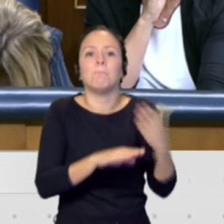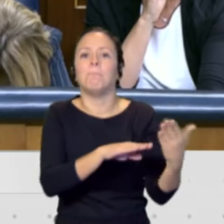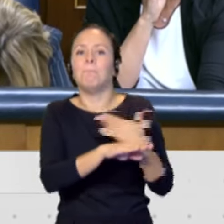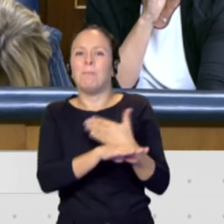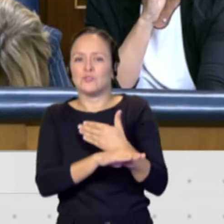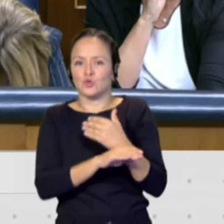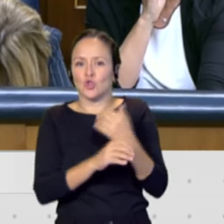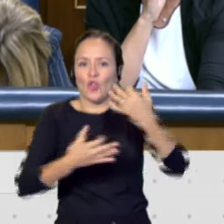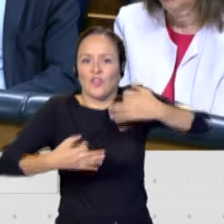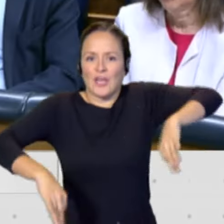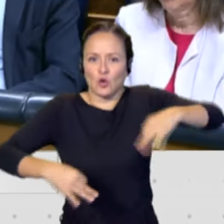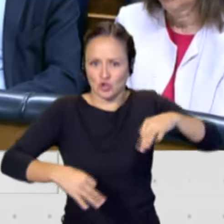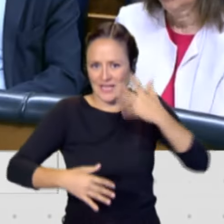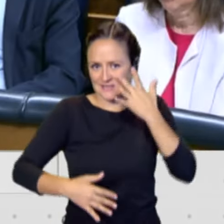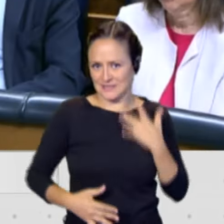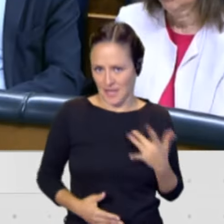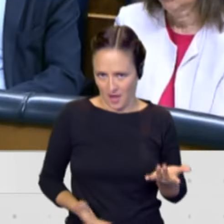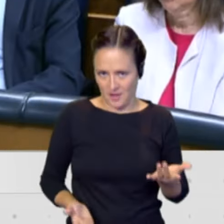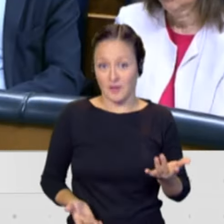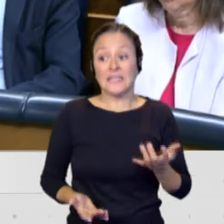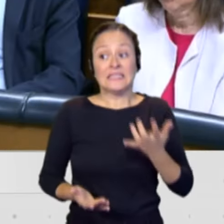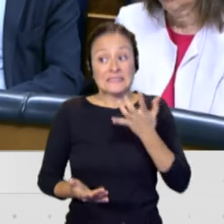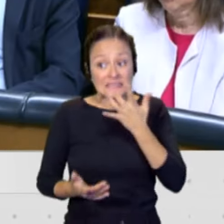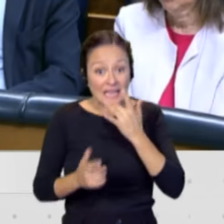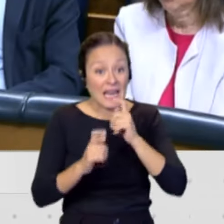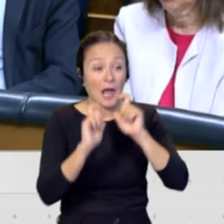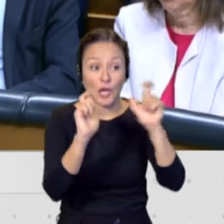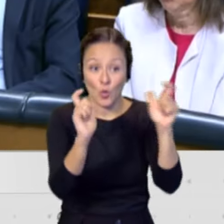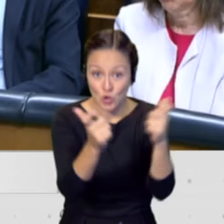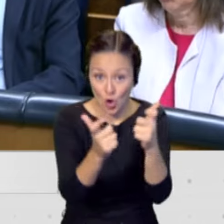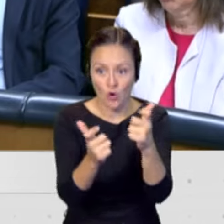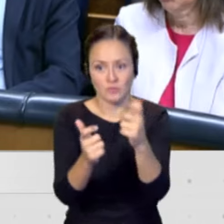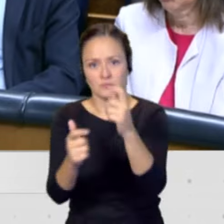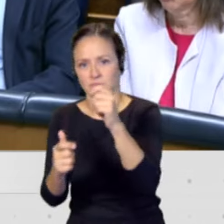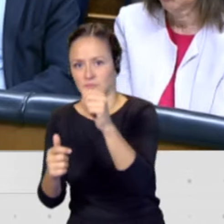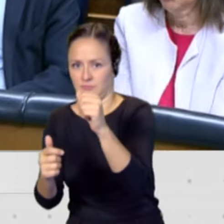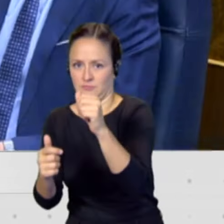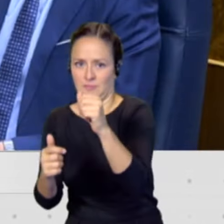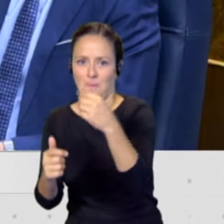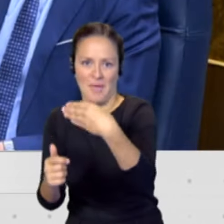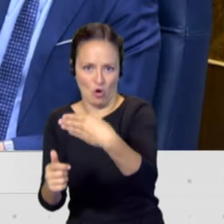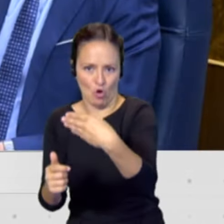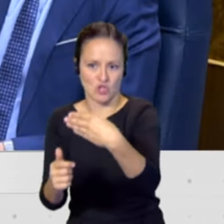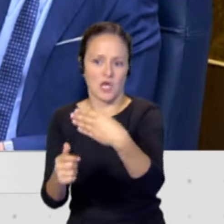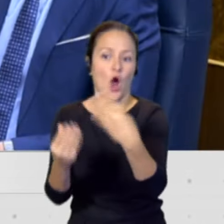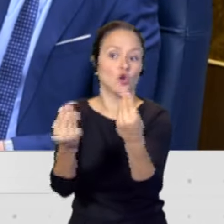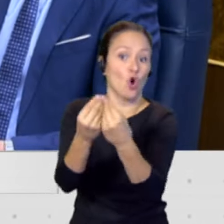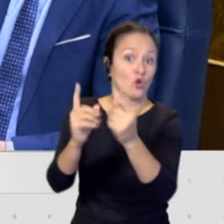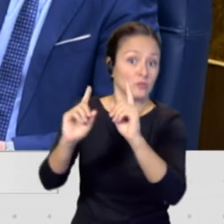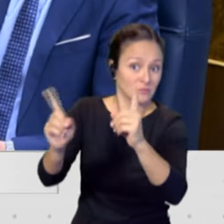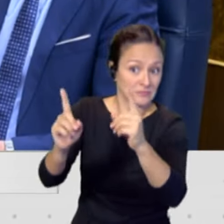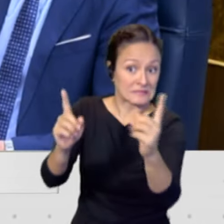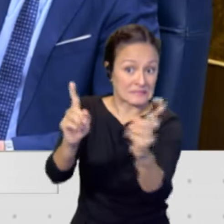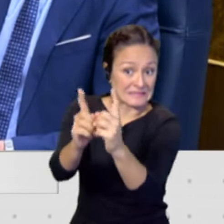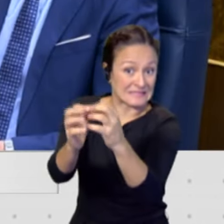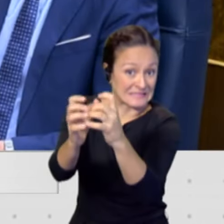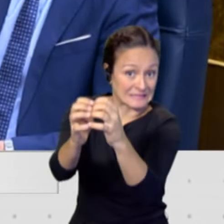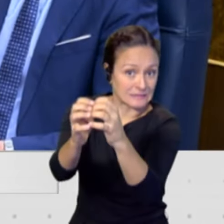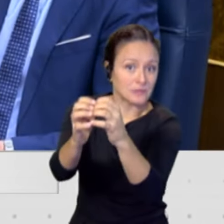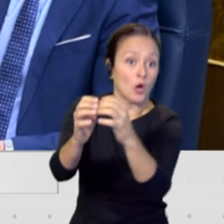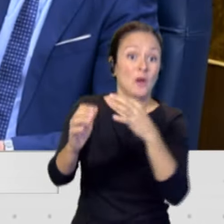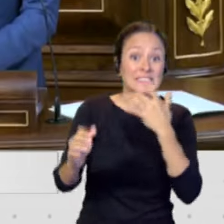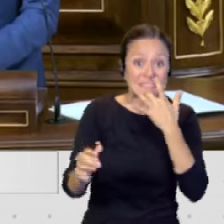si realmente hay indicios para entender que en esa reunión Pedro Sánchez pudo eh digamos influir generar ese tráfico de influencia estaría concurriendo